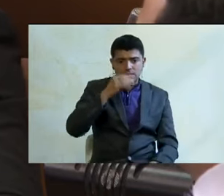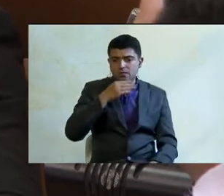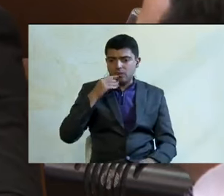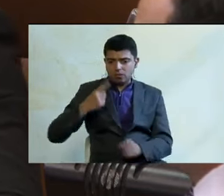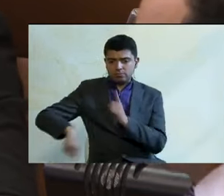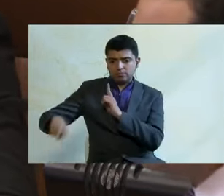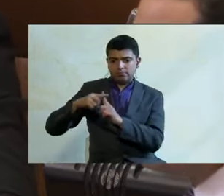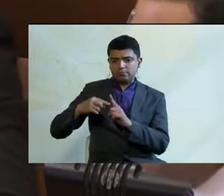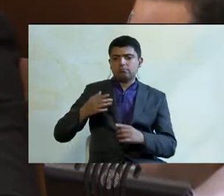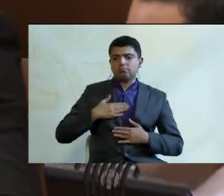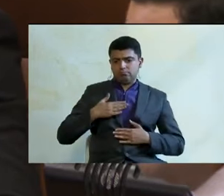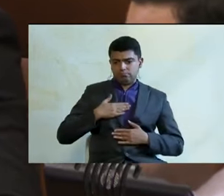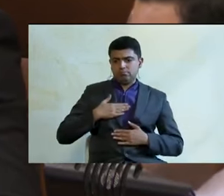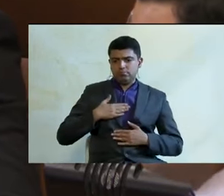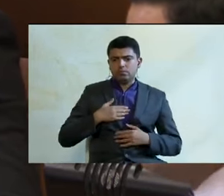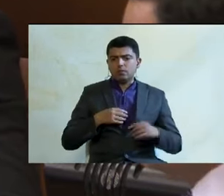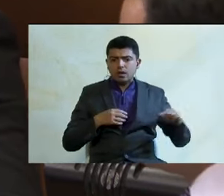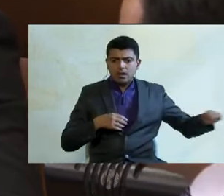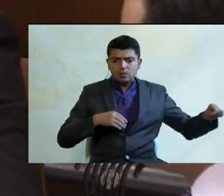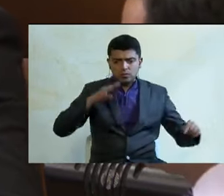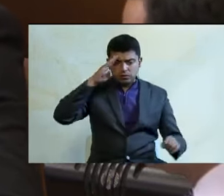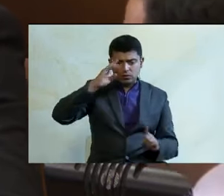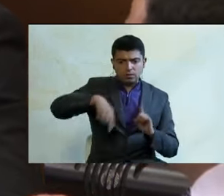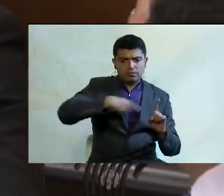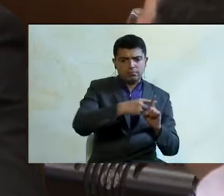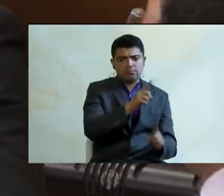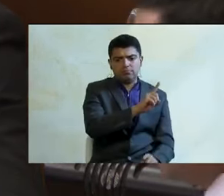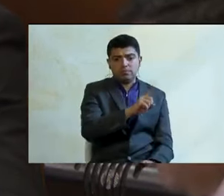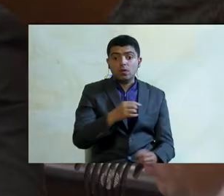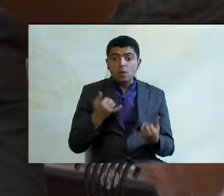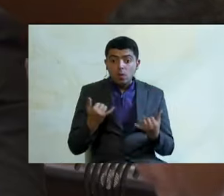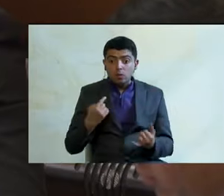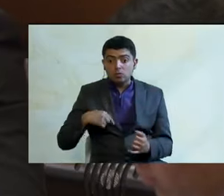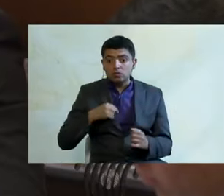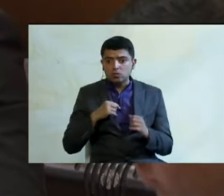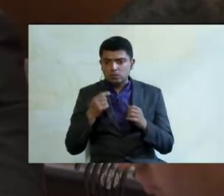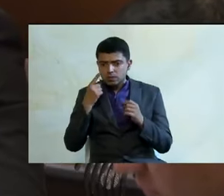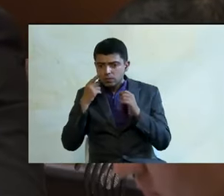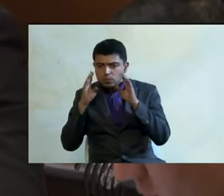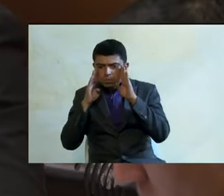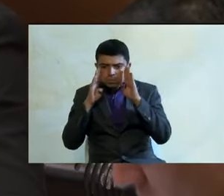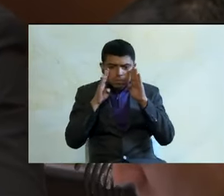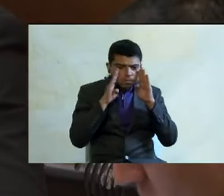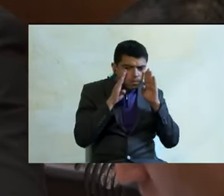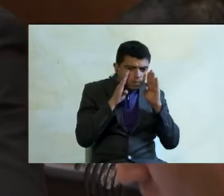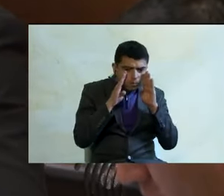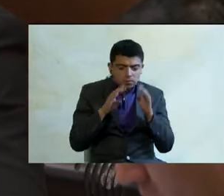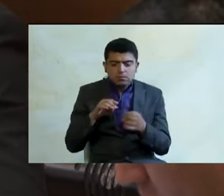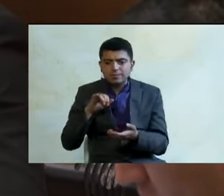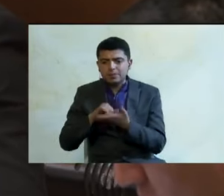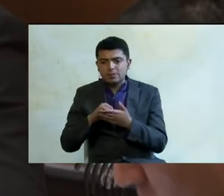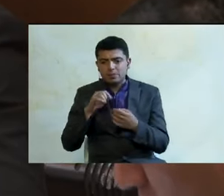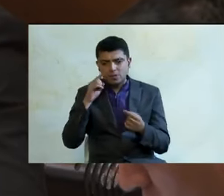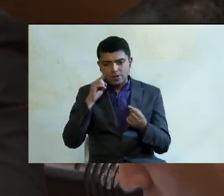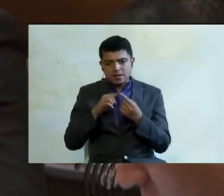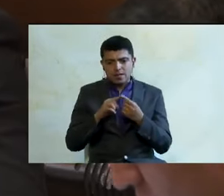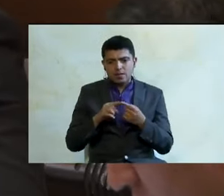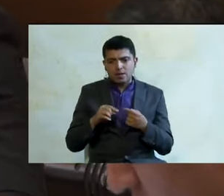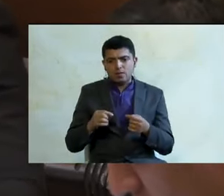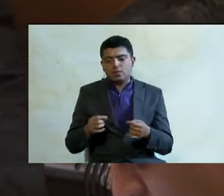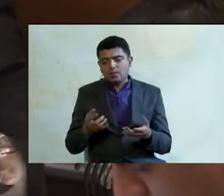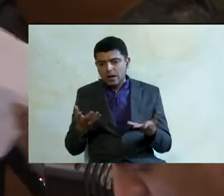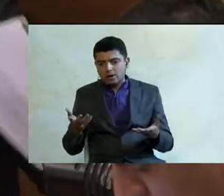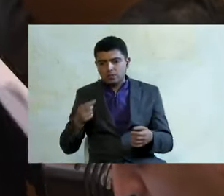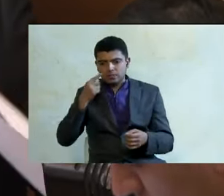decidimos y no con ellos Entonces estaremos atentos seguimiento de despidos para los suboficiales de la